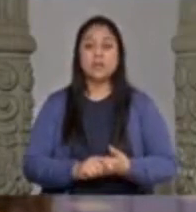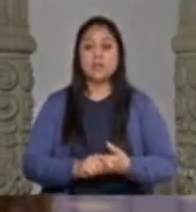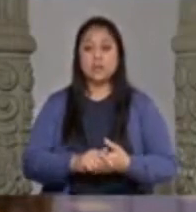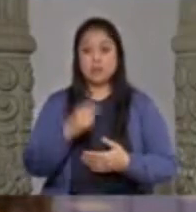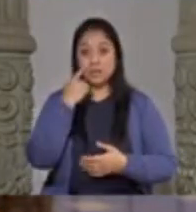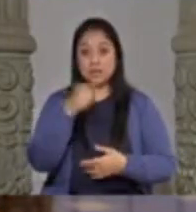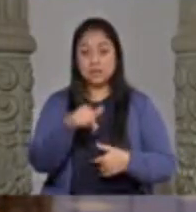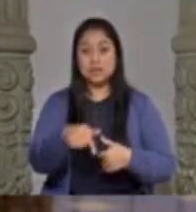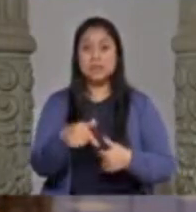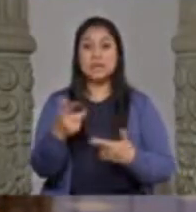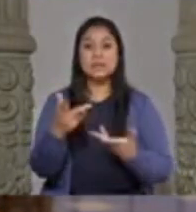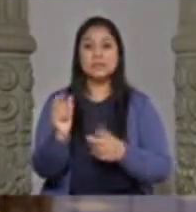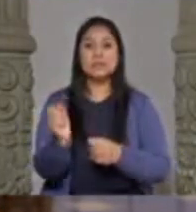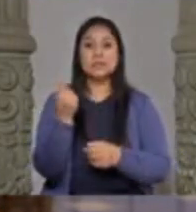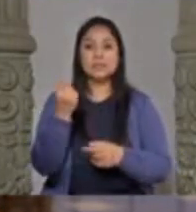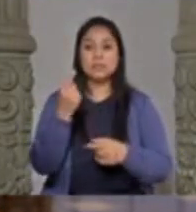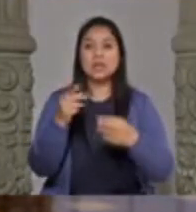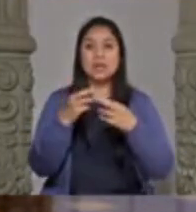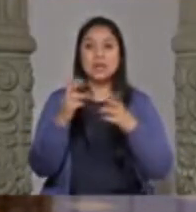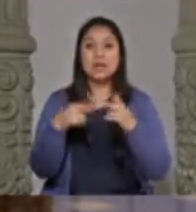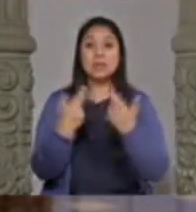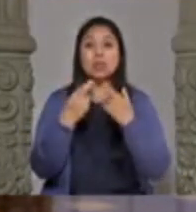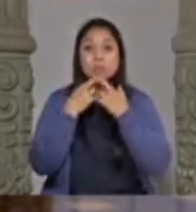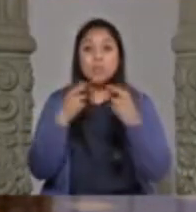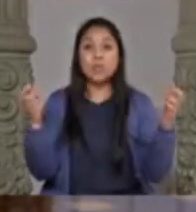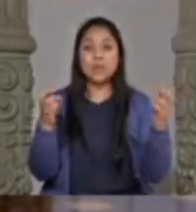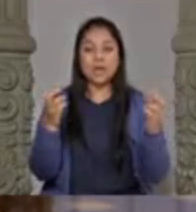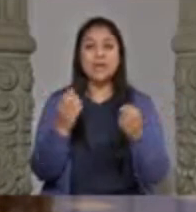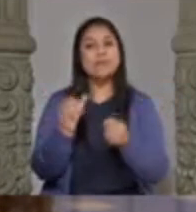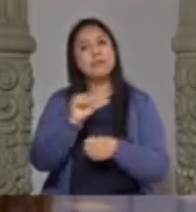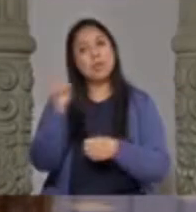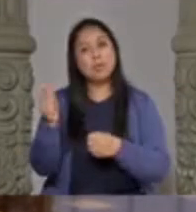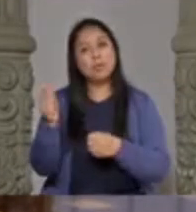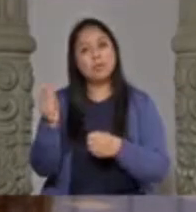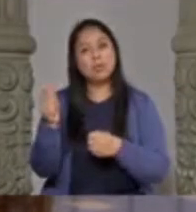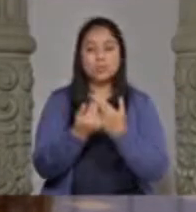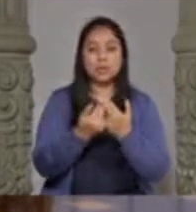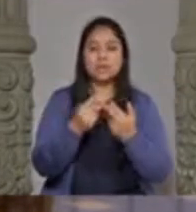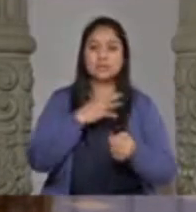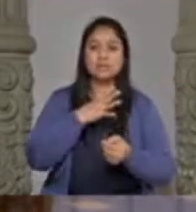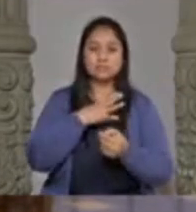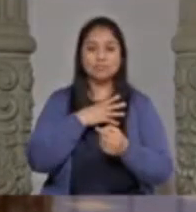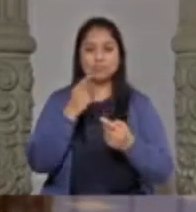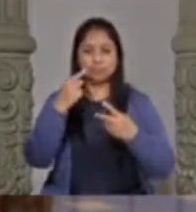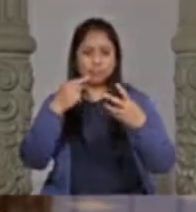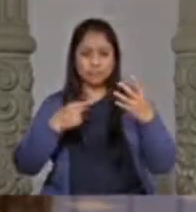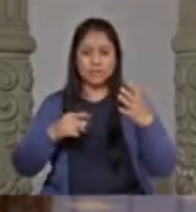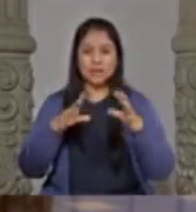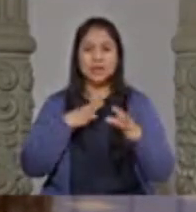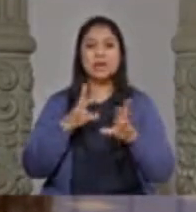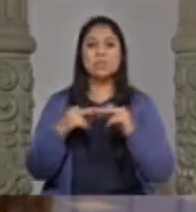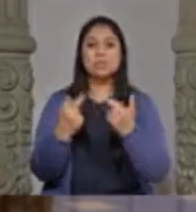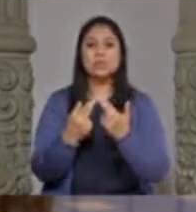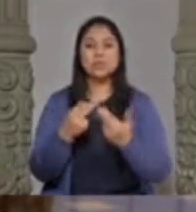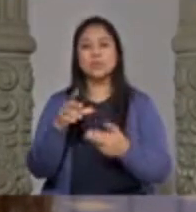primera pública de muchas reuniones que vamos a tener y que hemos venido teniendo, en donde hemos